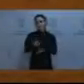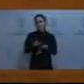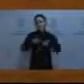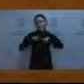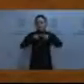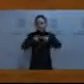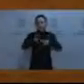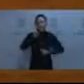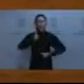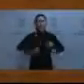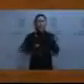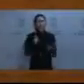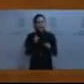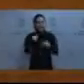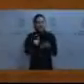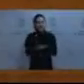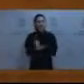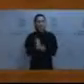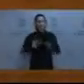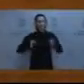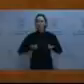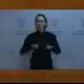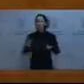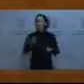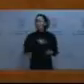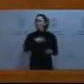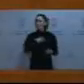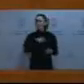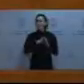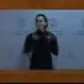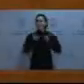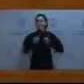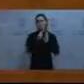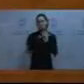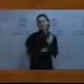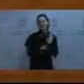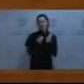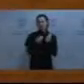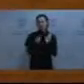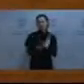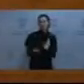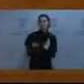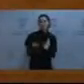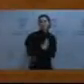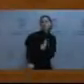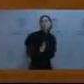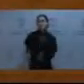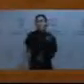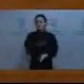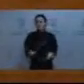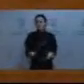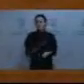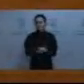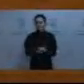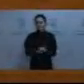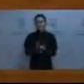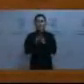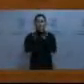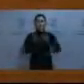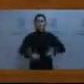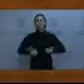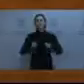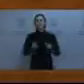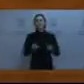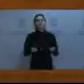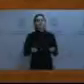investigación, la dirección y el planteamiento inicial no se puede plantear en un convenio, sino que tiene que estar fijado de antemano. Nos parece que el convenio no solamente